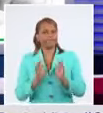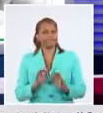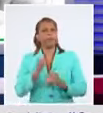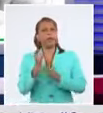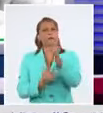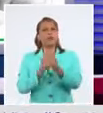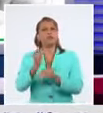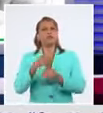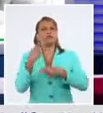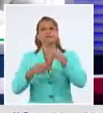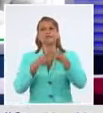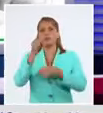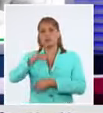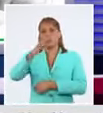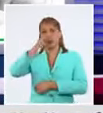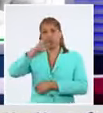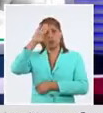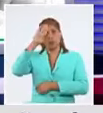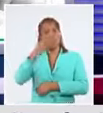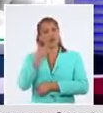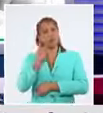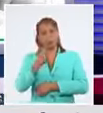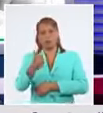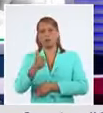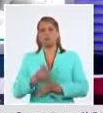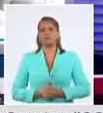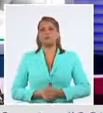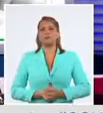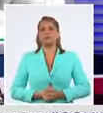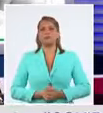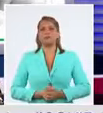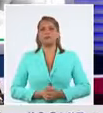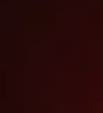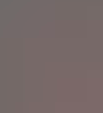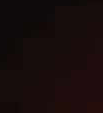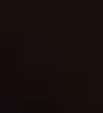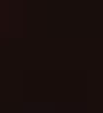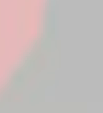nuestro país y que marcha exitosamente.